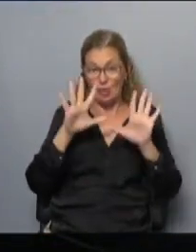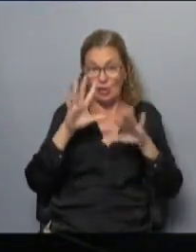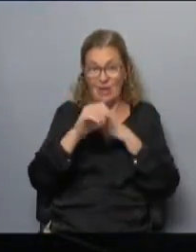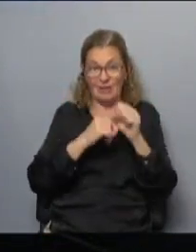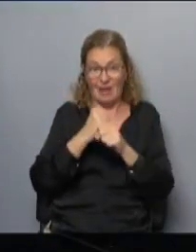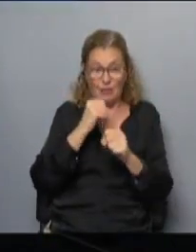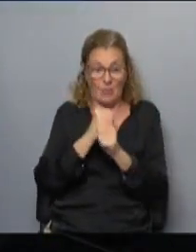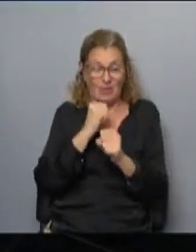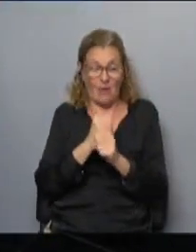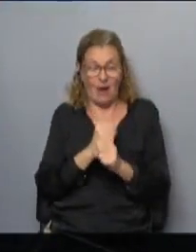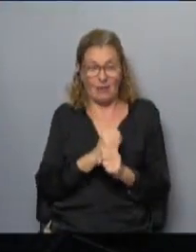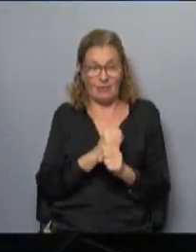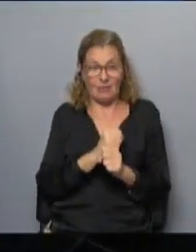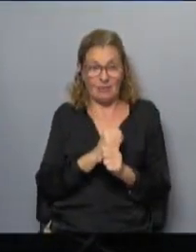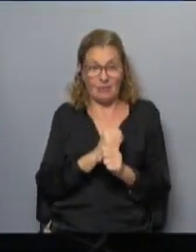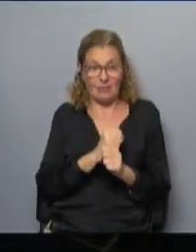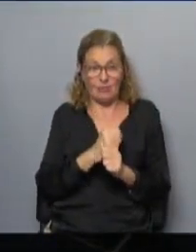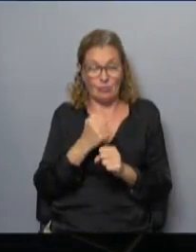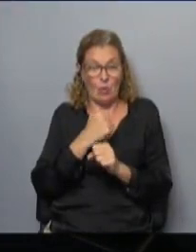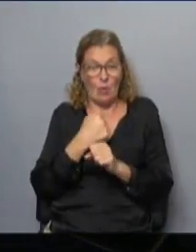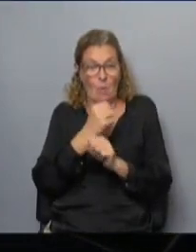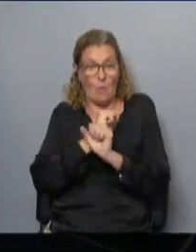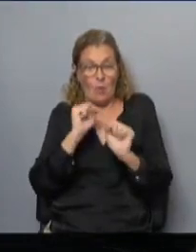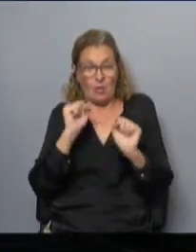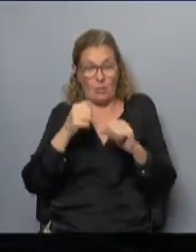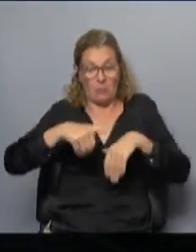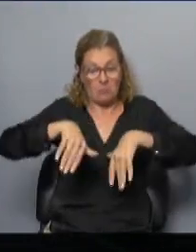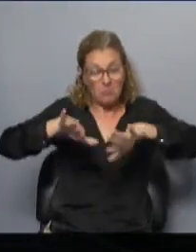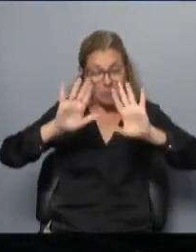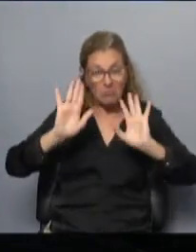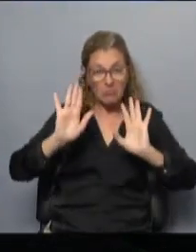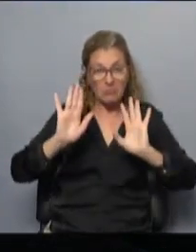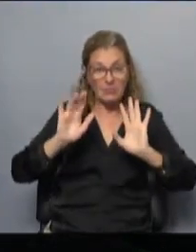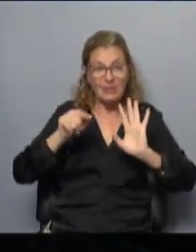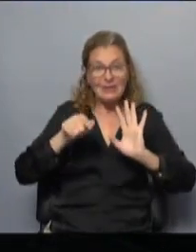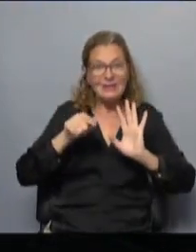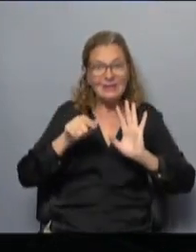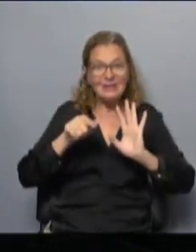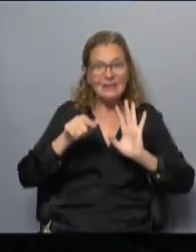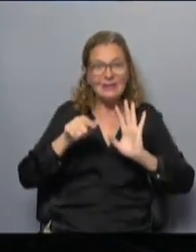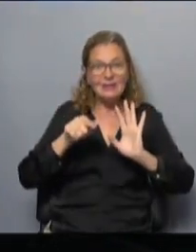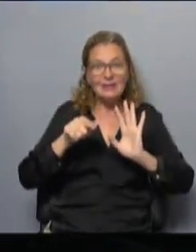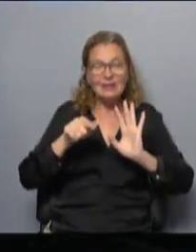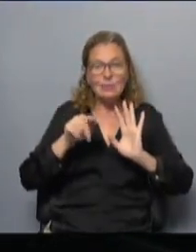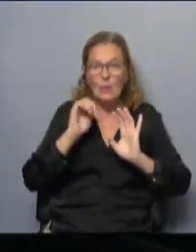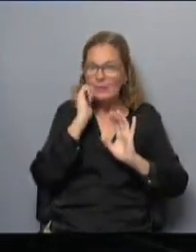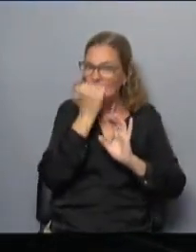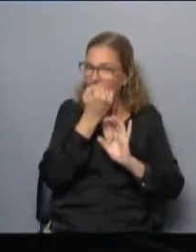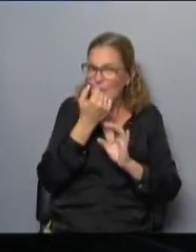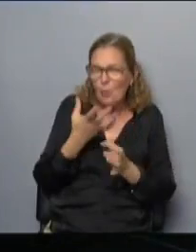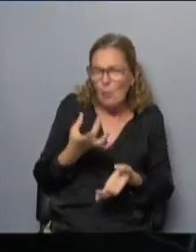para laburar yo puedo es decir esa es la es muy chiquito es muy